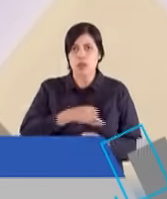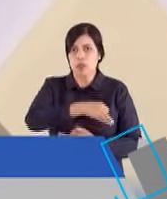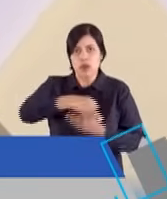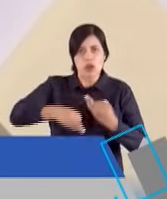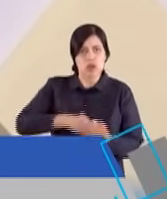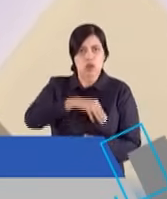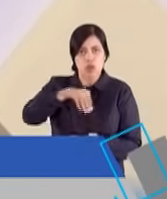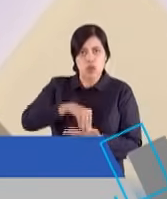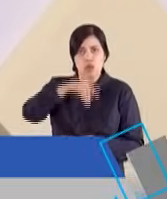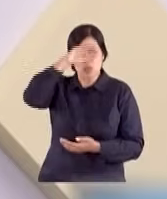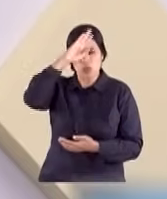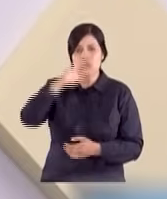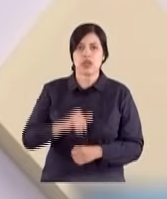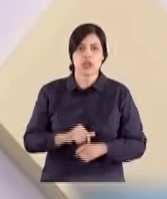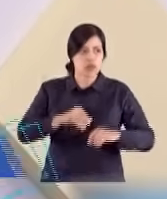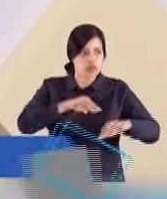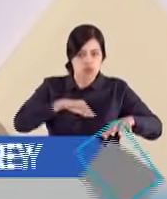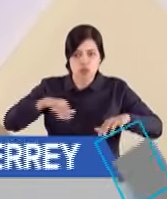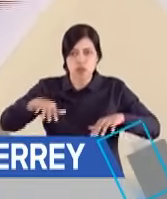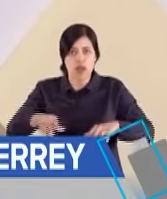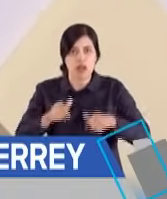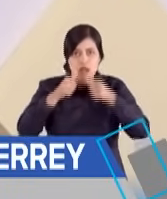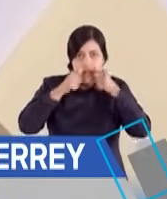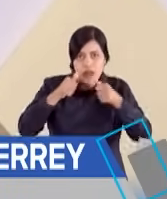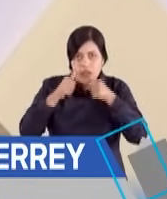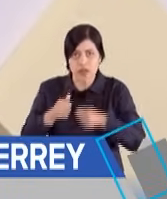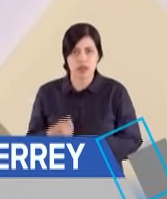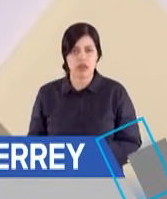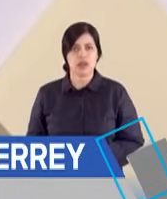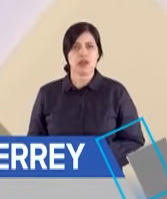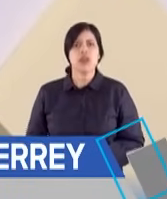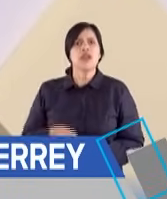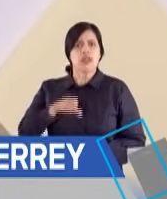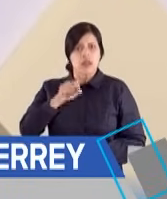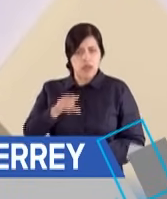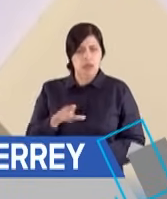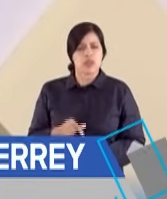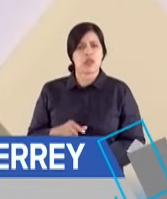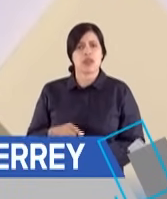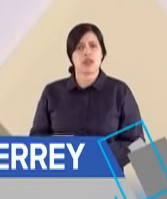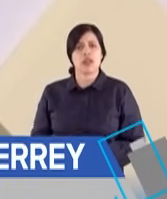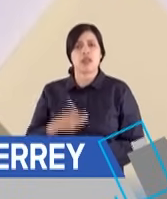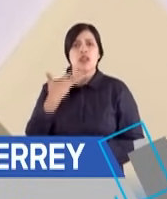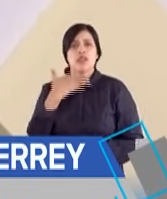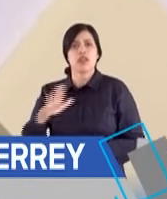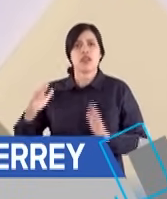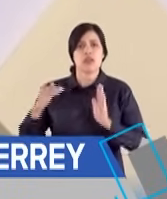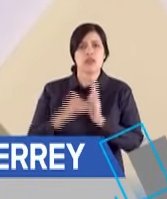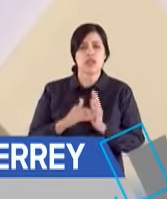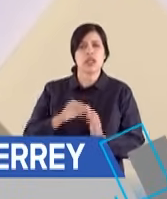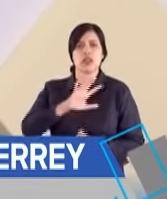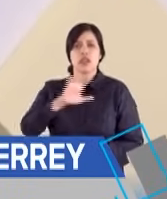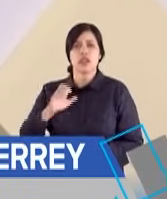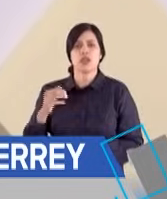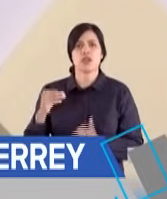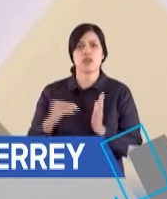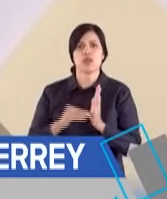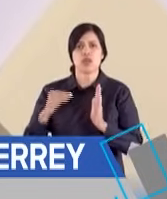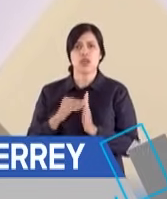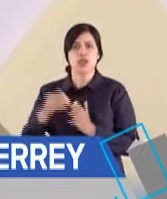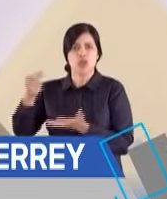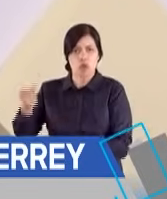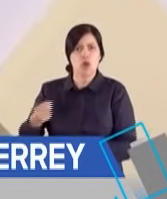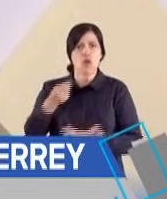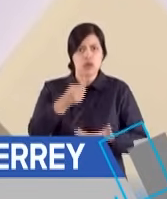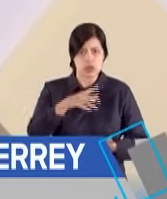Monterrey en una forma importante. Obviamente, en la medida que podemos incrementar, y presupuesto hay, tenemos 10.500 millones de pesos que se presupuesta